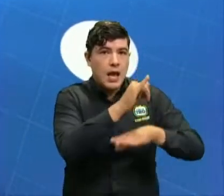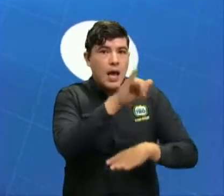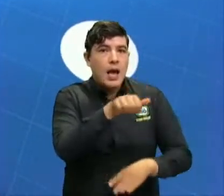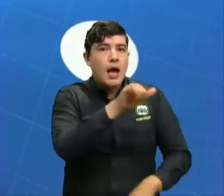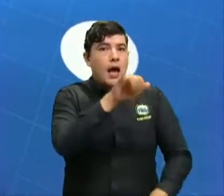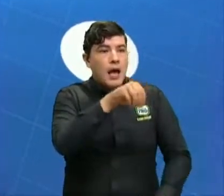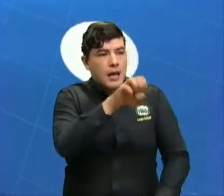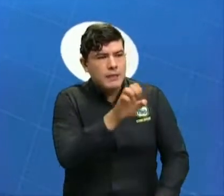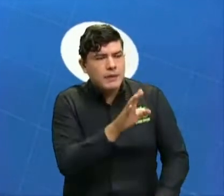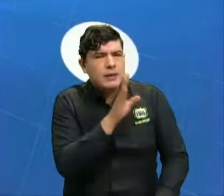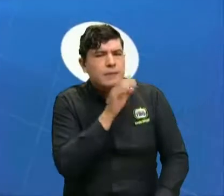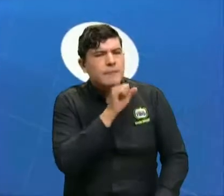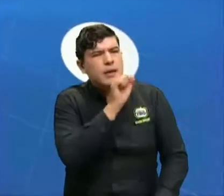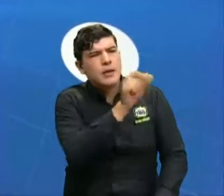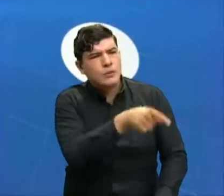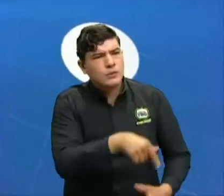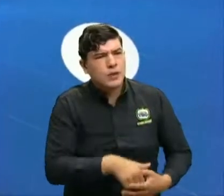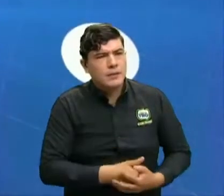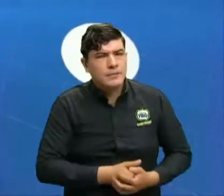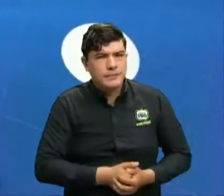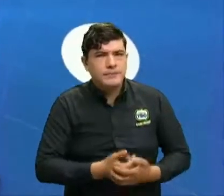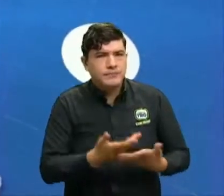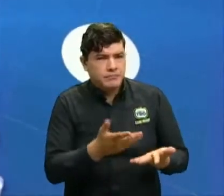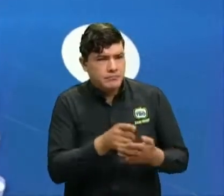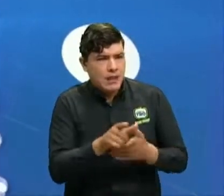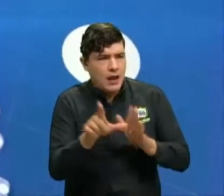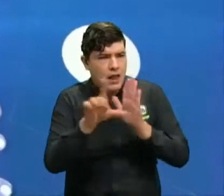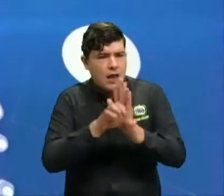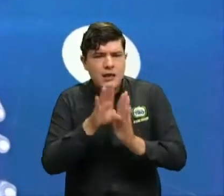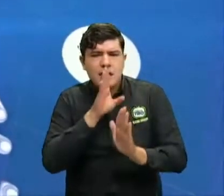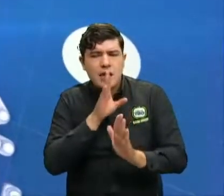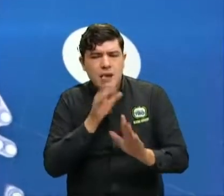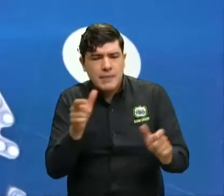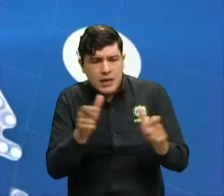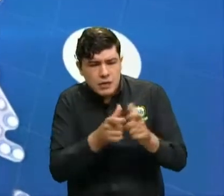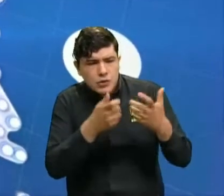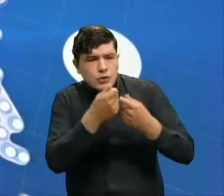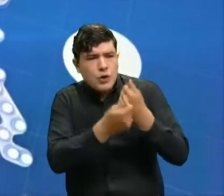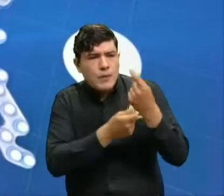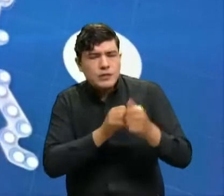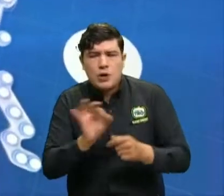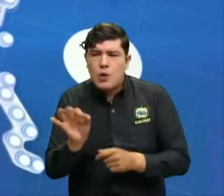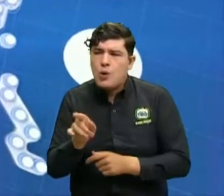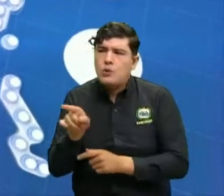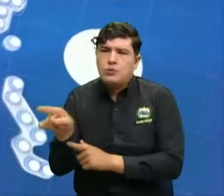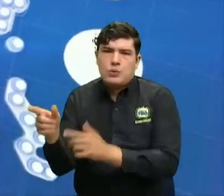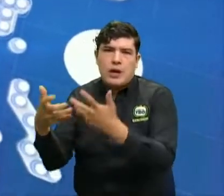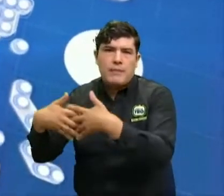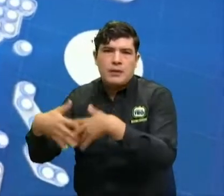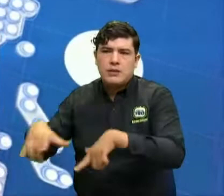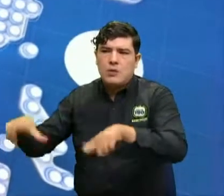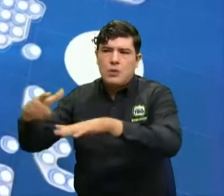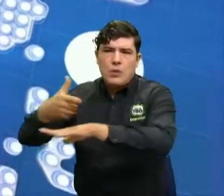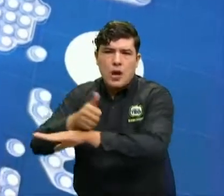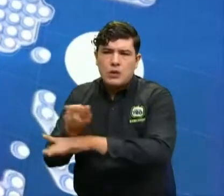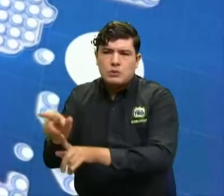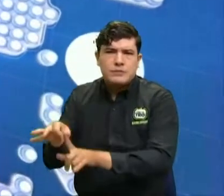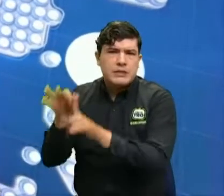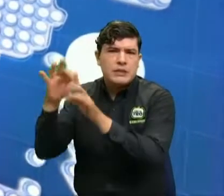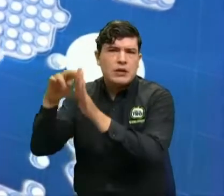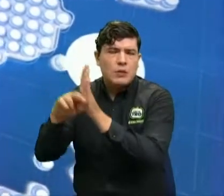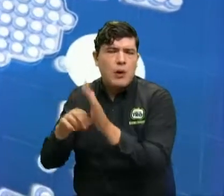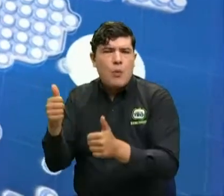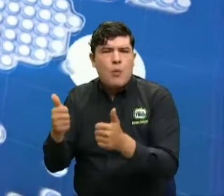es para los pequeños comerciantes o si es que el tiger tiene privilegios y como propietario me gustaría